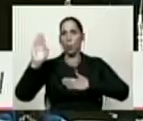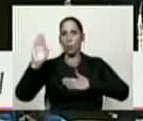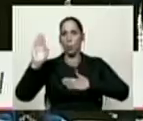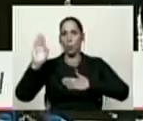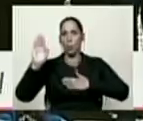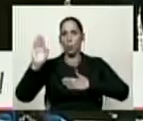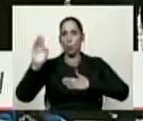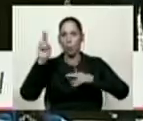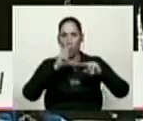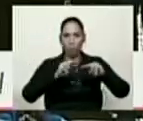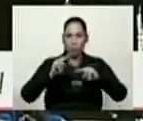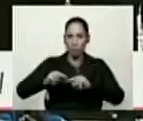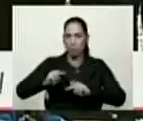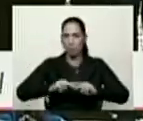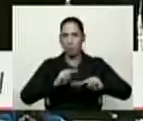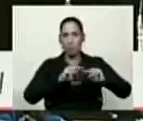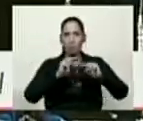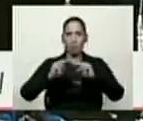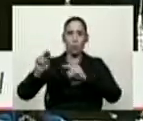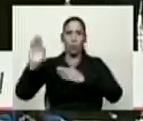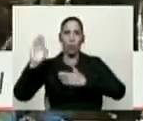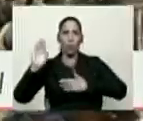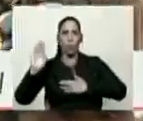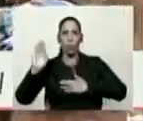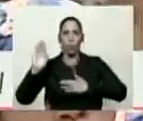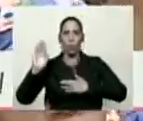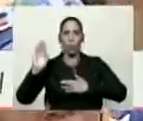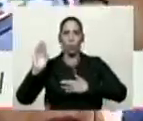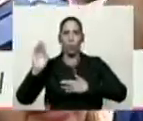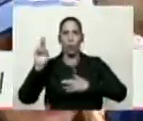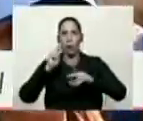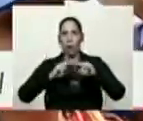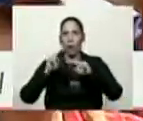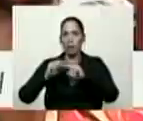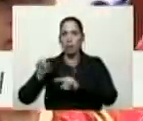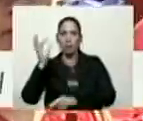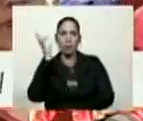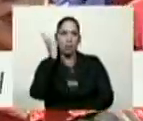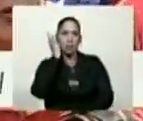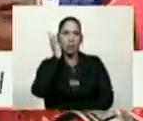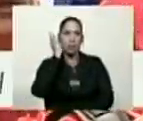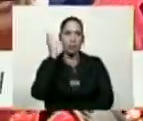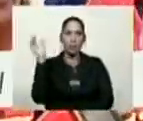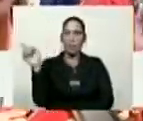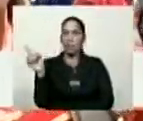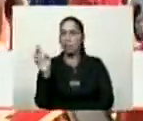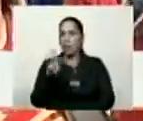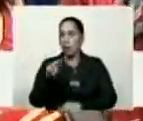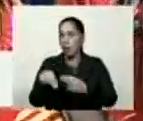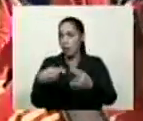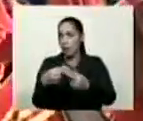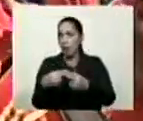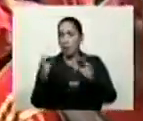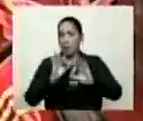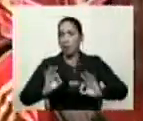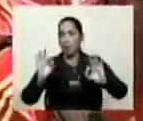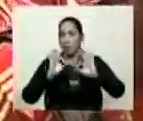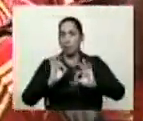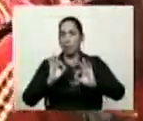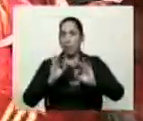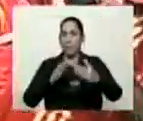los niños. Juro por las niñas. Que nada ni nadie